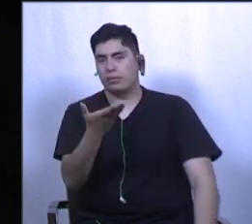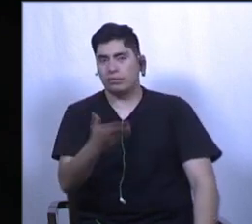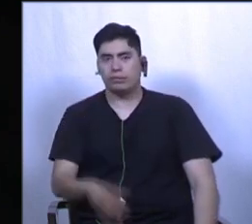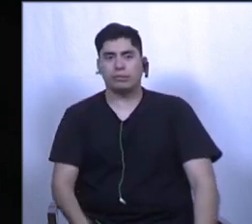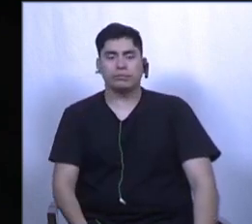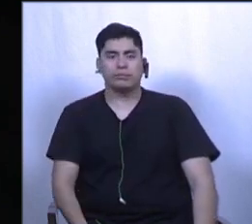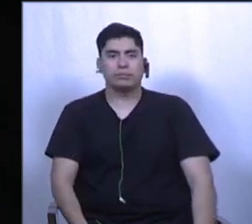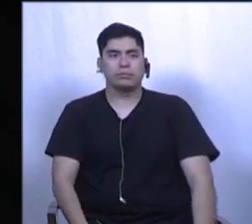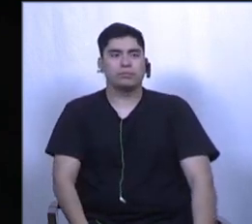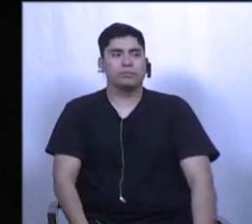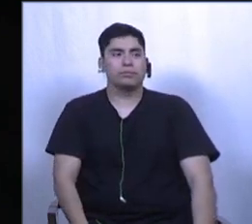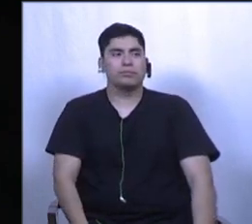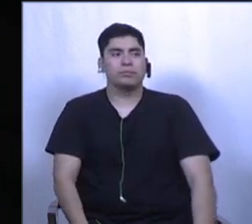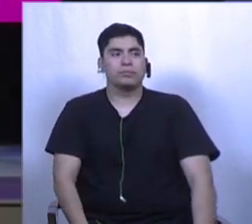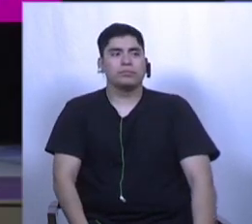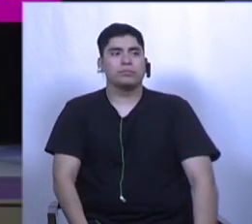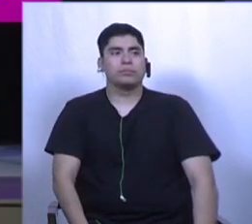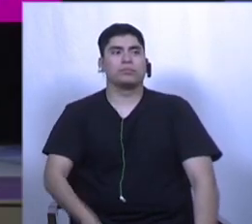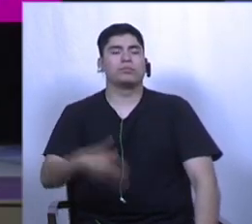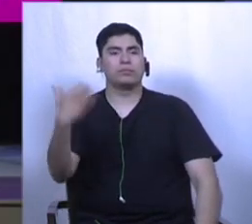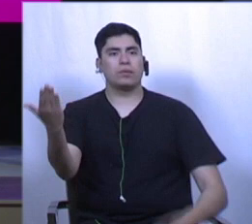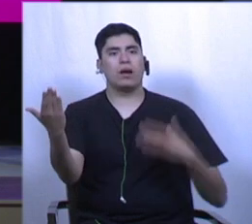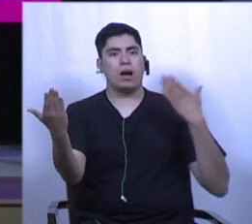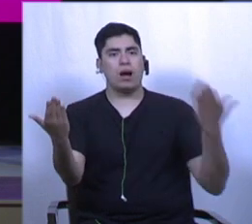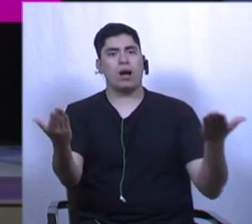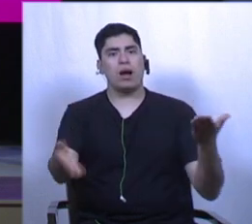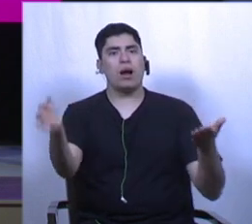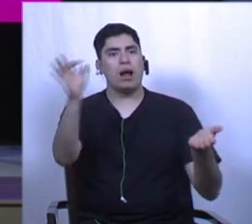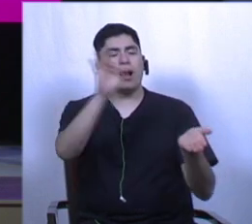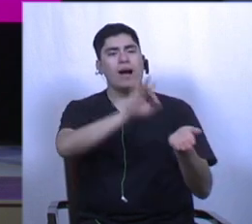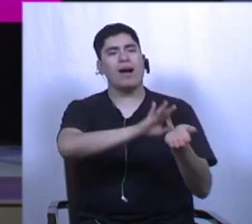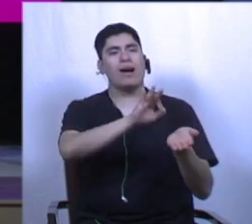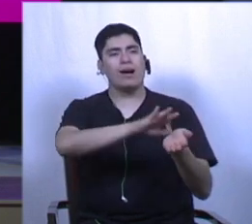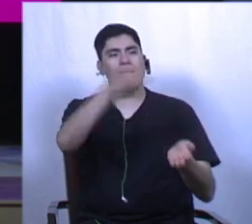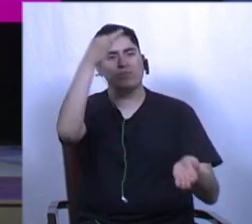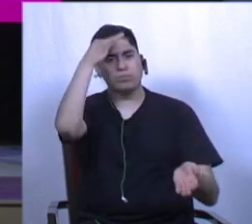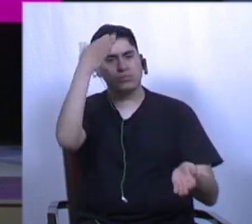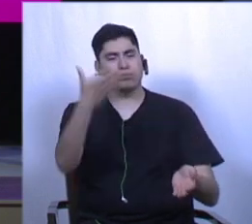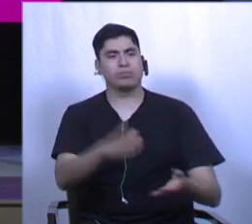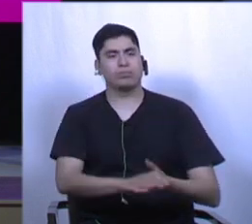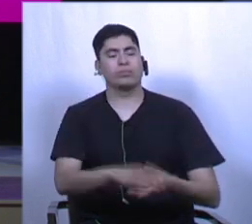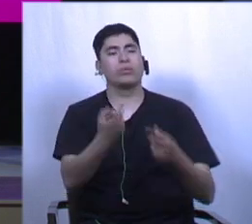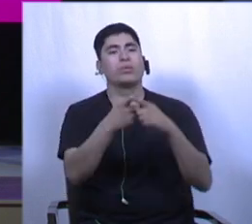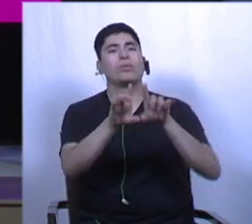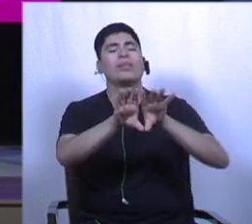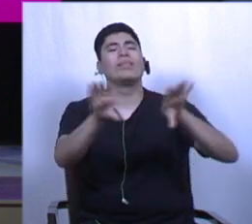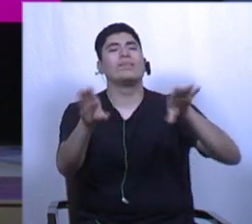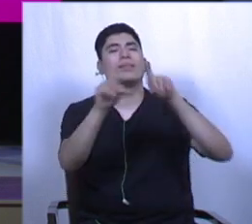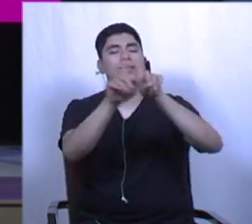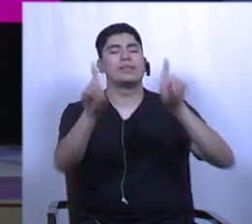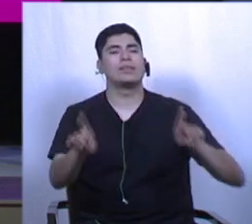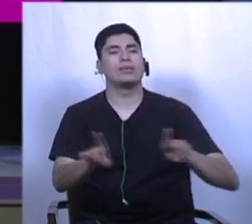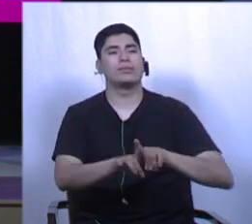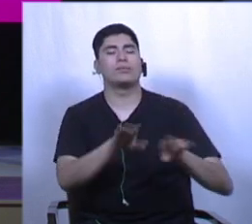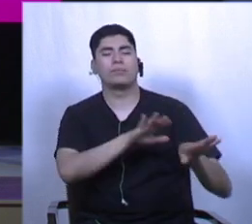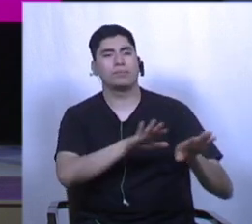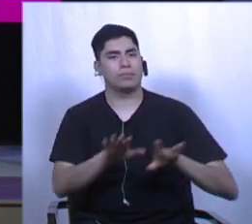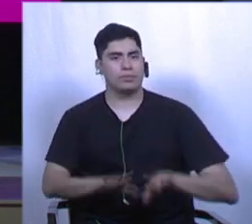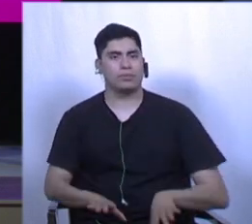Incluso los extremos de temperatura también van a generar una diferencia en estos mapas. También